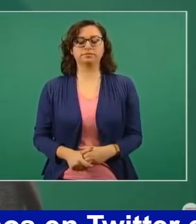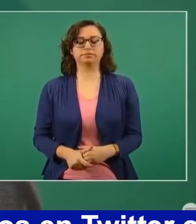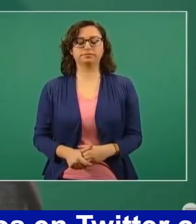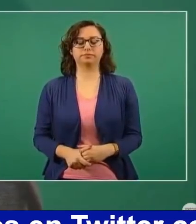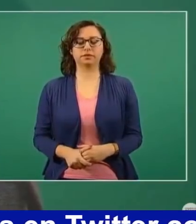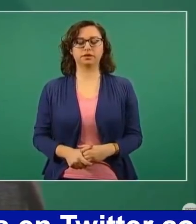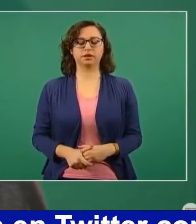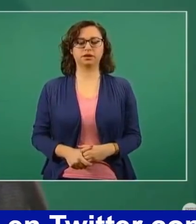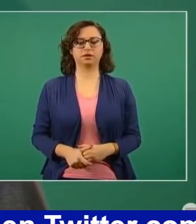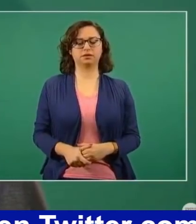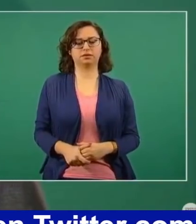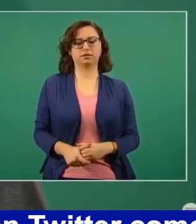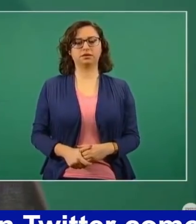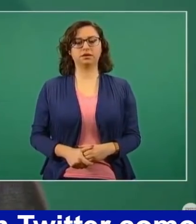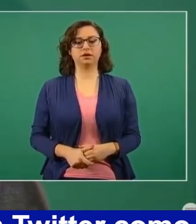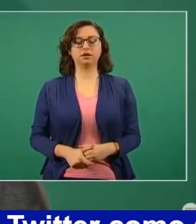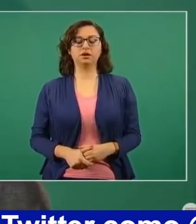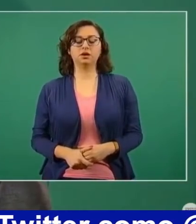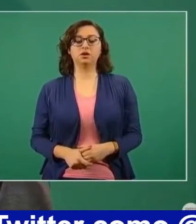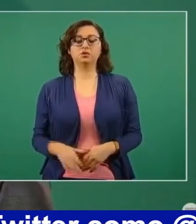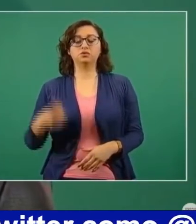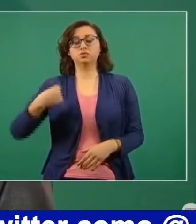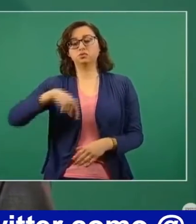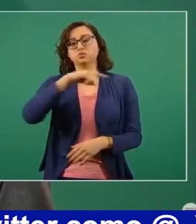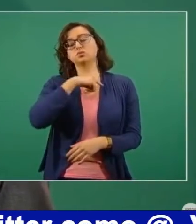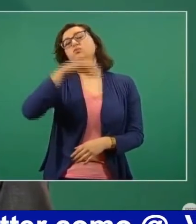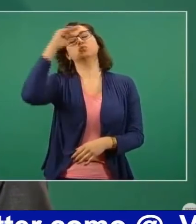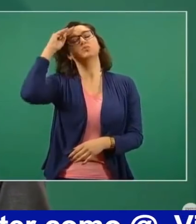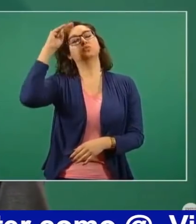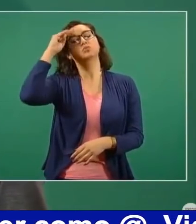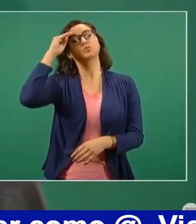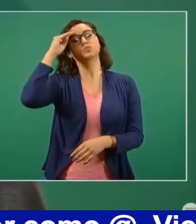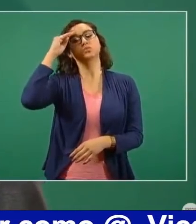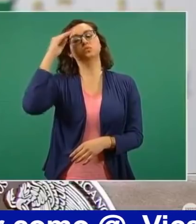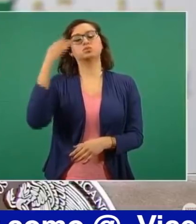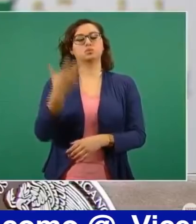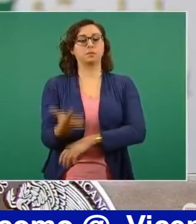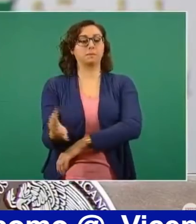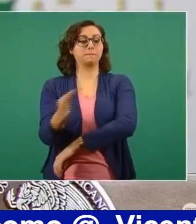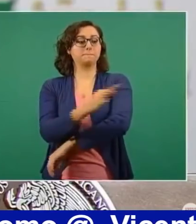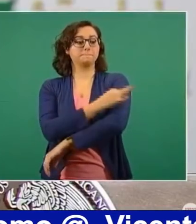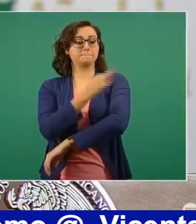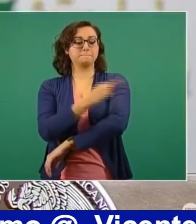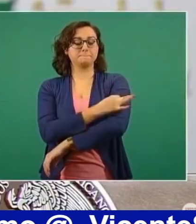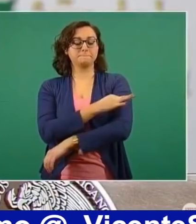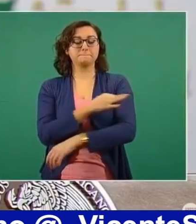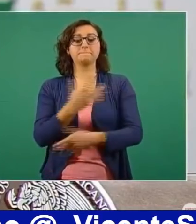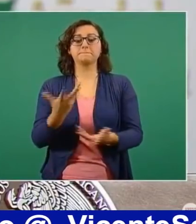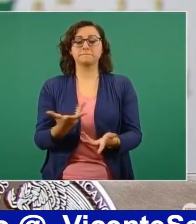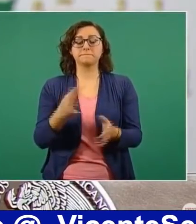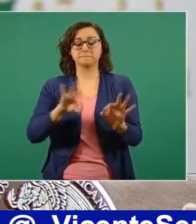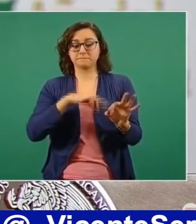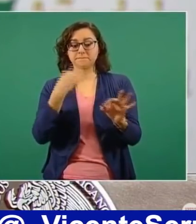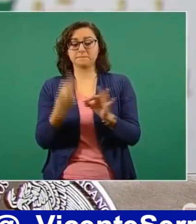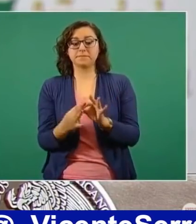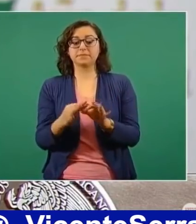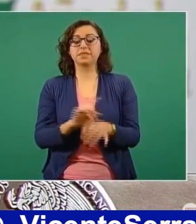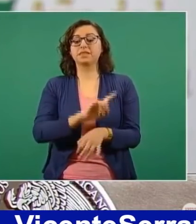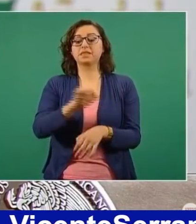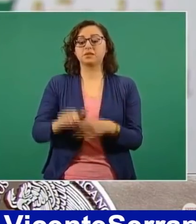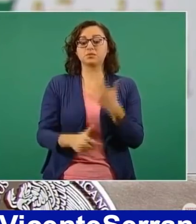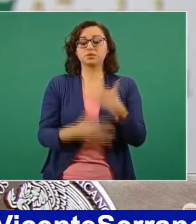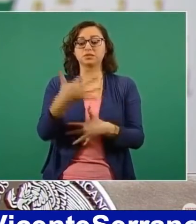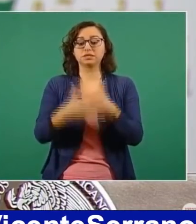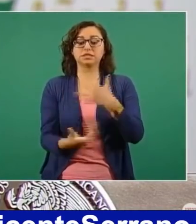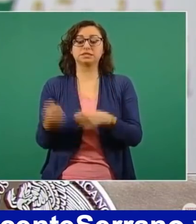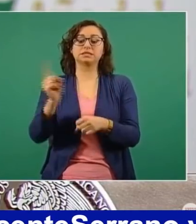que, de acuerdo a el funcionamiento de la vacuna, en donde 15 días después del esquema completo, que en